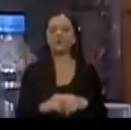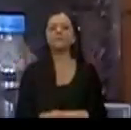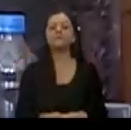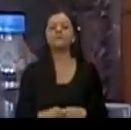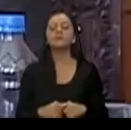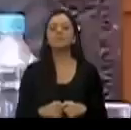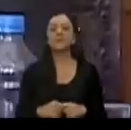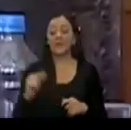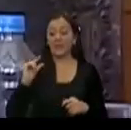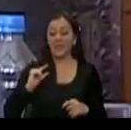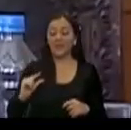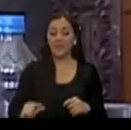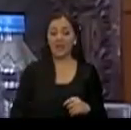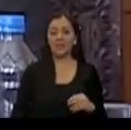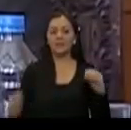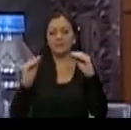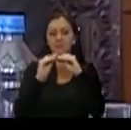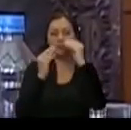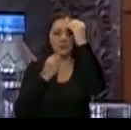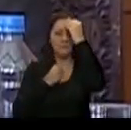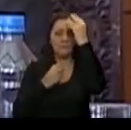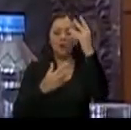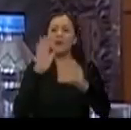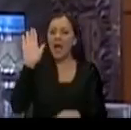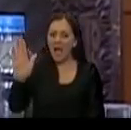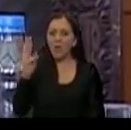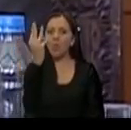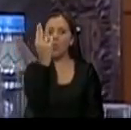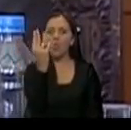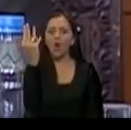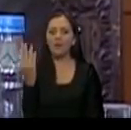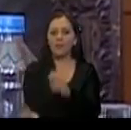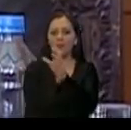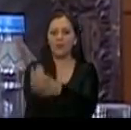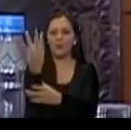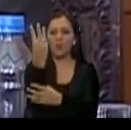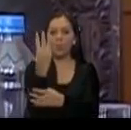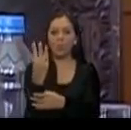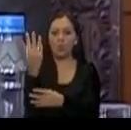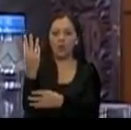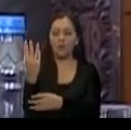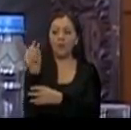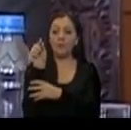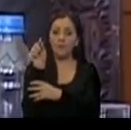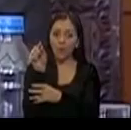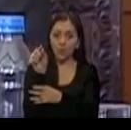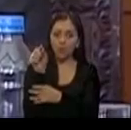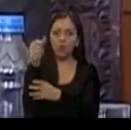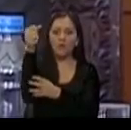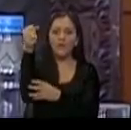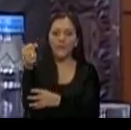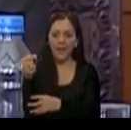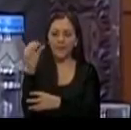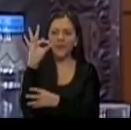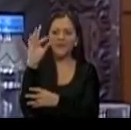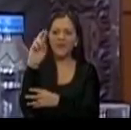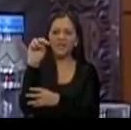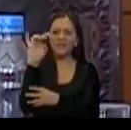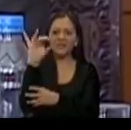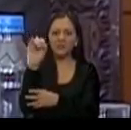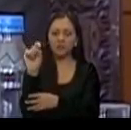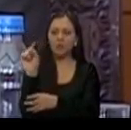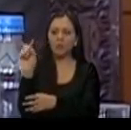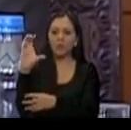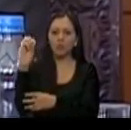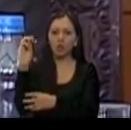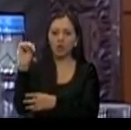Todos los detalles se irán informando en la página web, como decía, en estricta coordinación con el Vaticano y la Conferencia Episcopal,